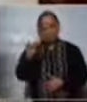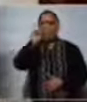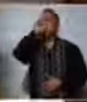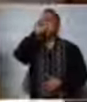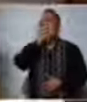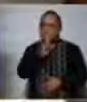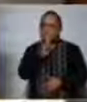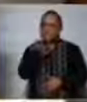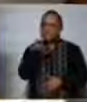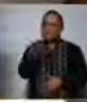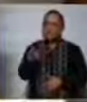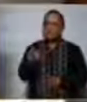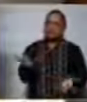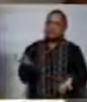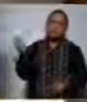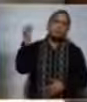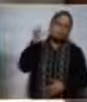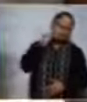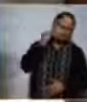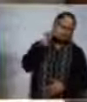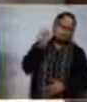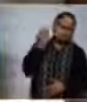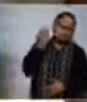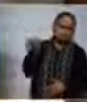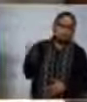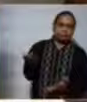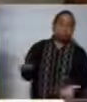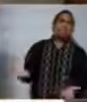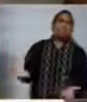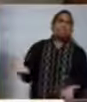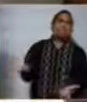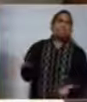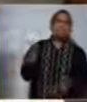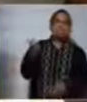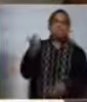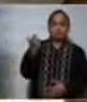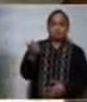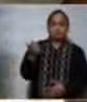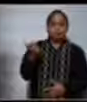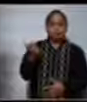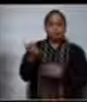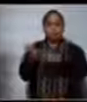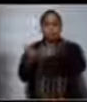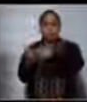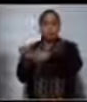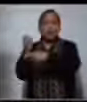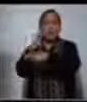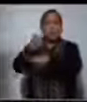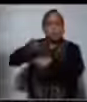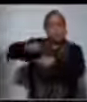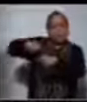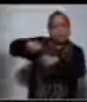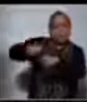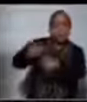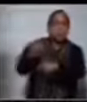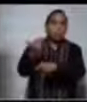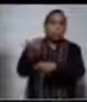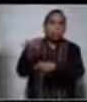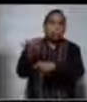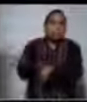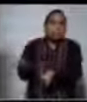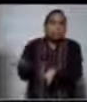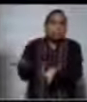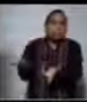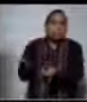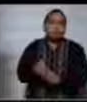Entonces Miente. él dijo que el abogado estaba ahí, que estaba para abrirnos. Mentira. El abogado no tenía la llave y nos dijo que no podía O abrir. cuando menos se Y dijo se le que no puede.